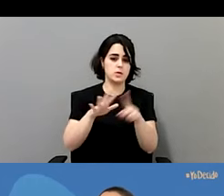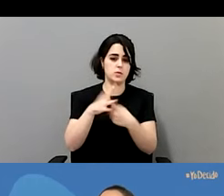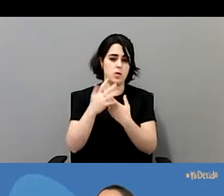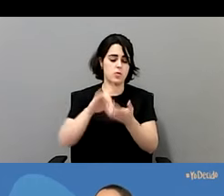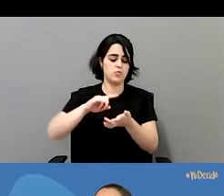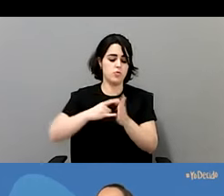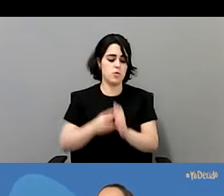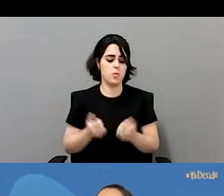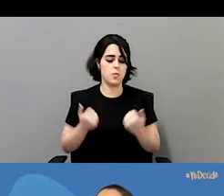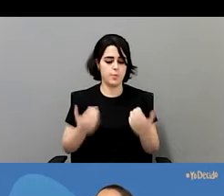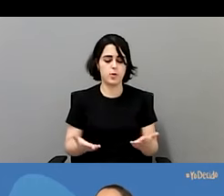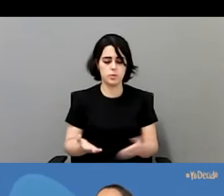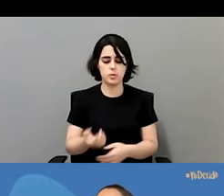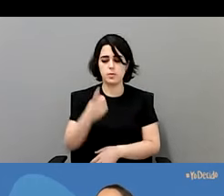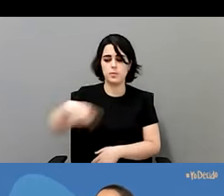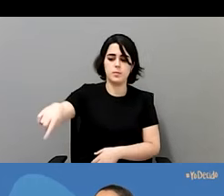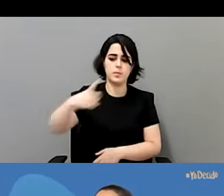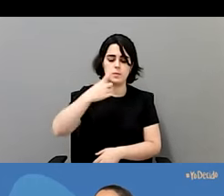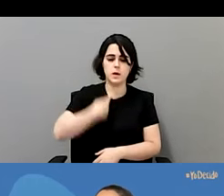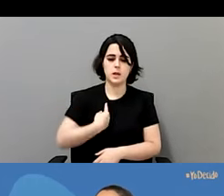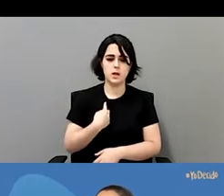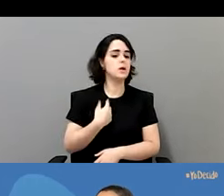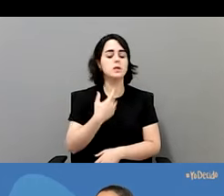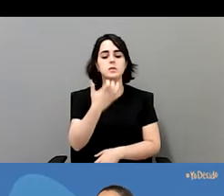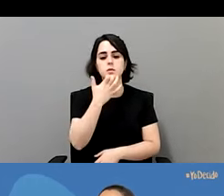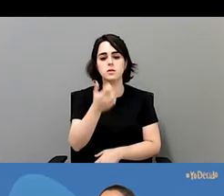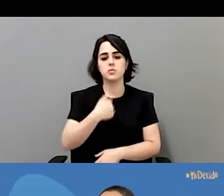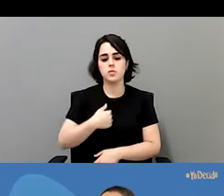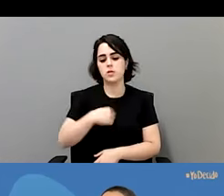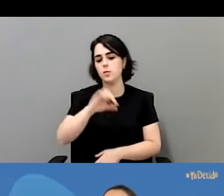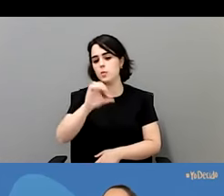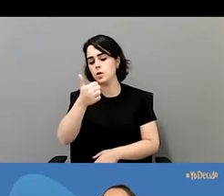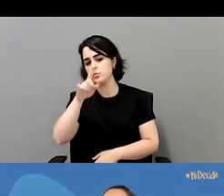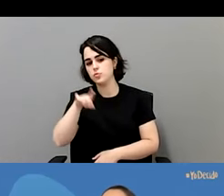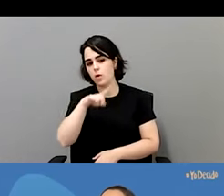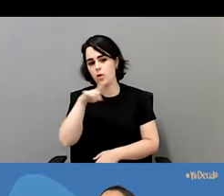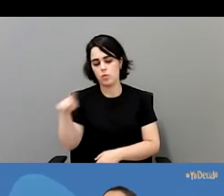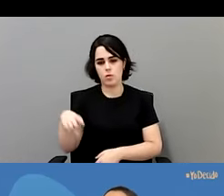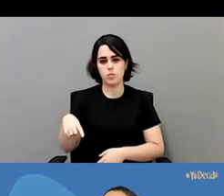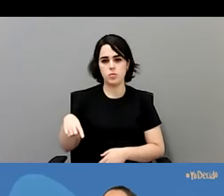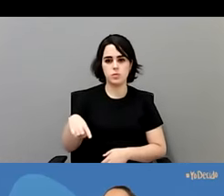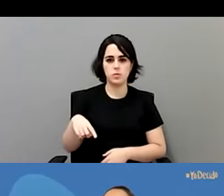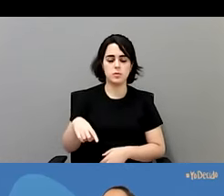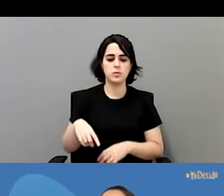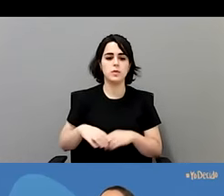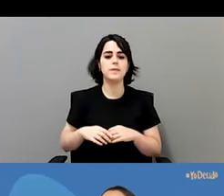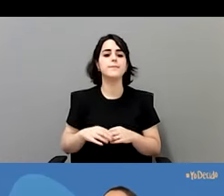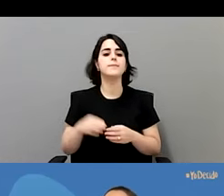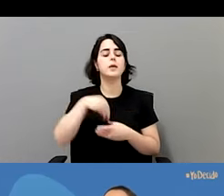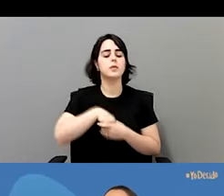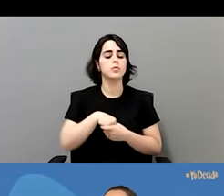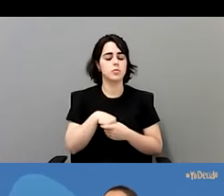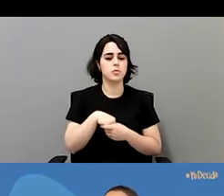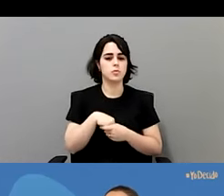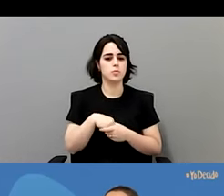me digan si soy admitida o no dentro de